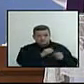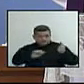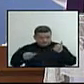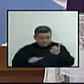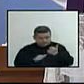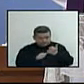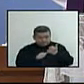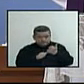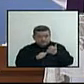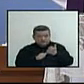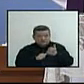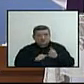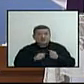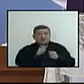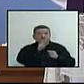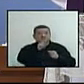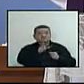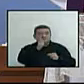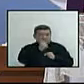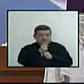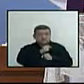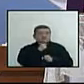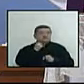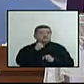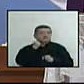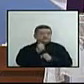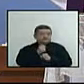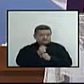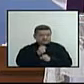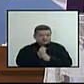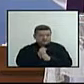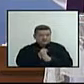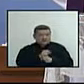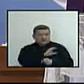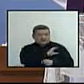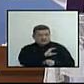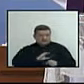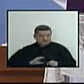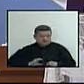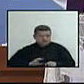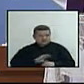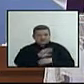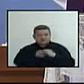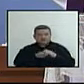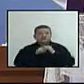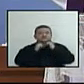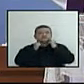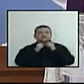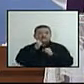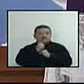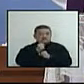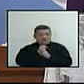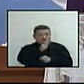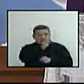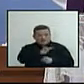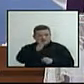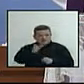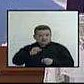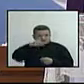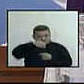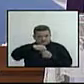Elkin, al orden episcopal, a los presbíteros y diáconos y a todo el pueblo redimido por ti.